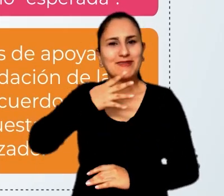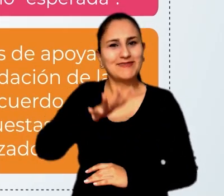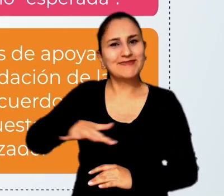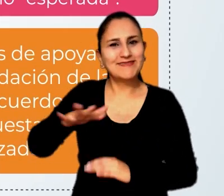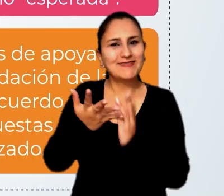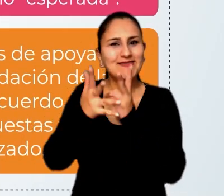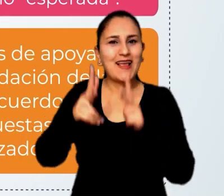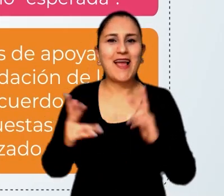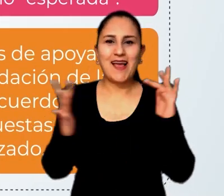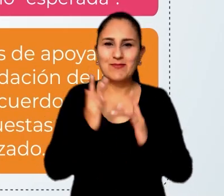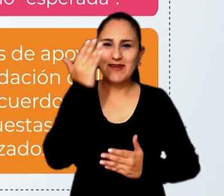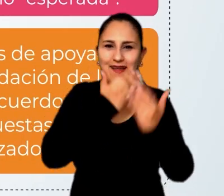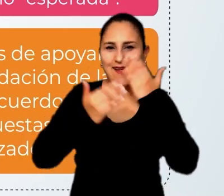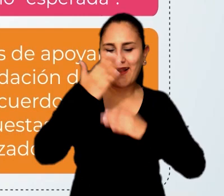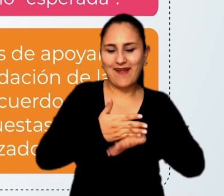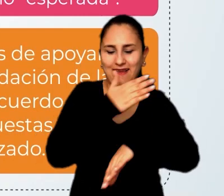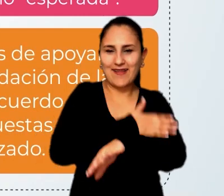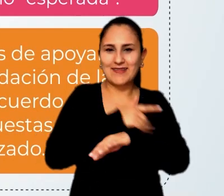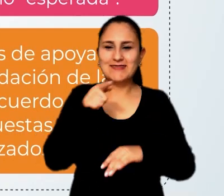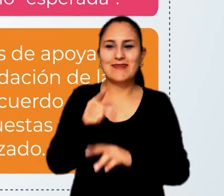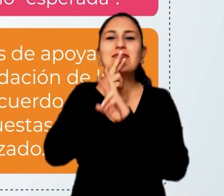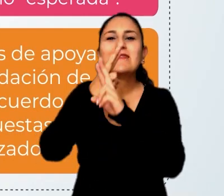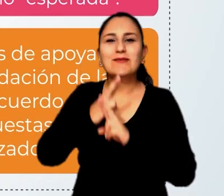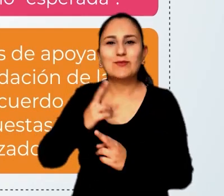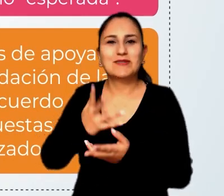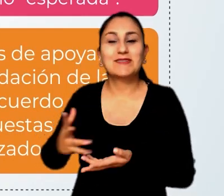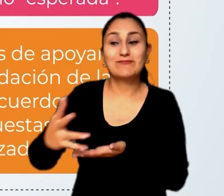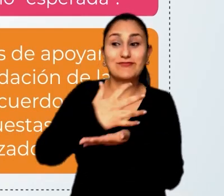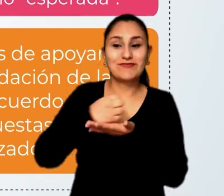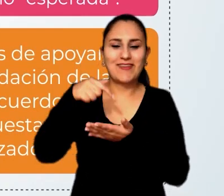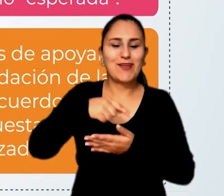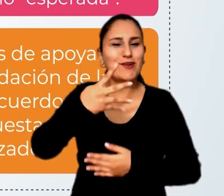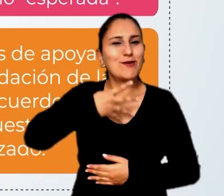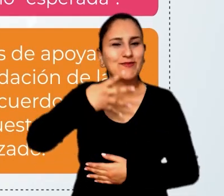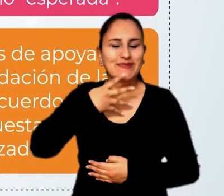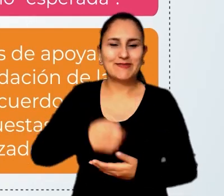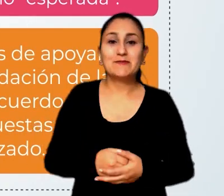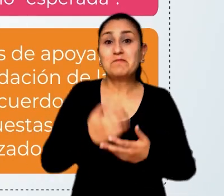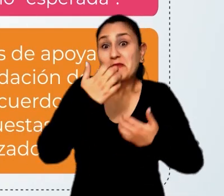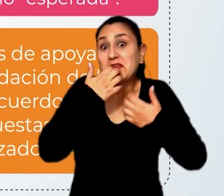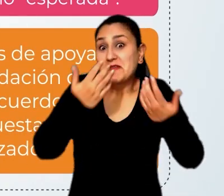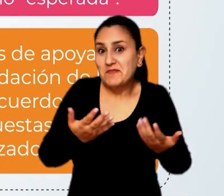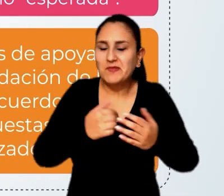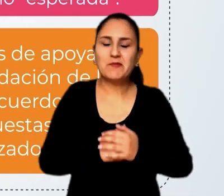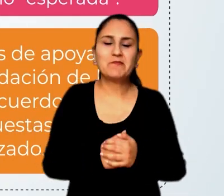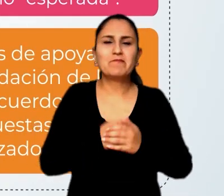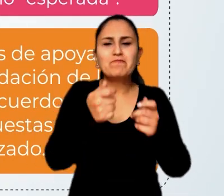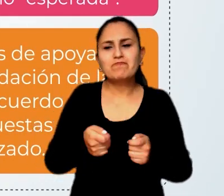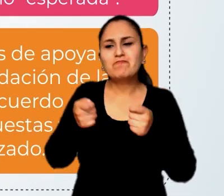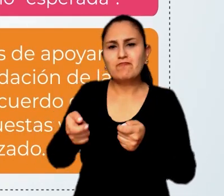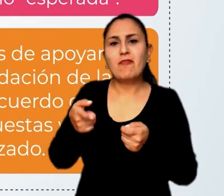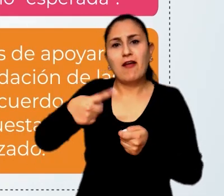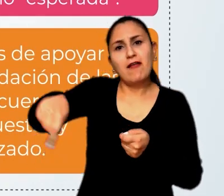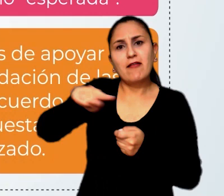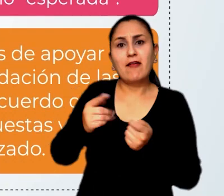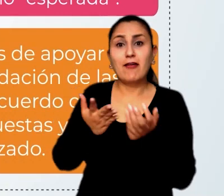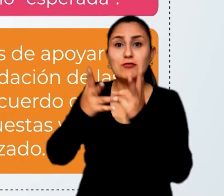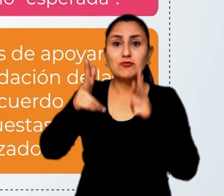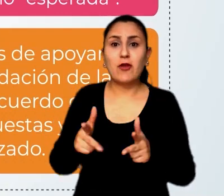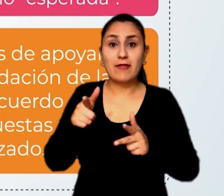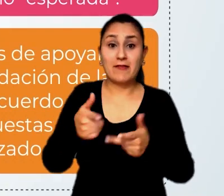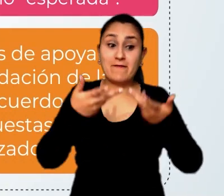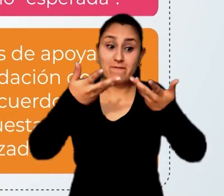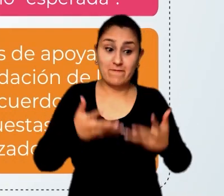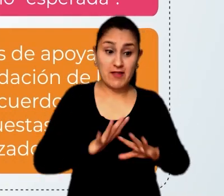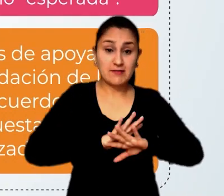análisis realizado de las respuestas y competencias por ejemplo ofrezca la posibilidad de que tras el ejercicio de